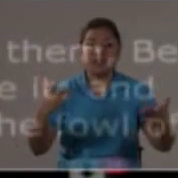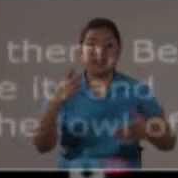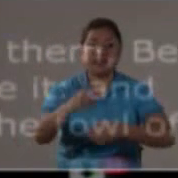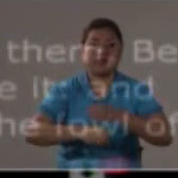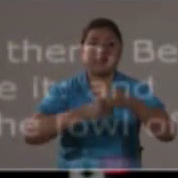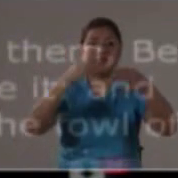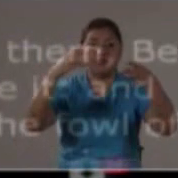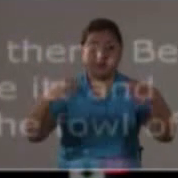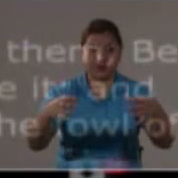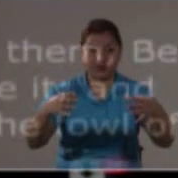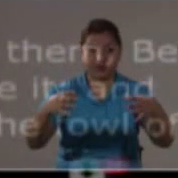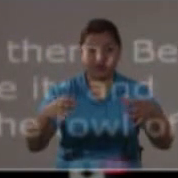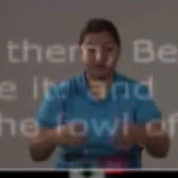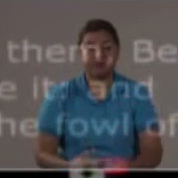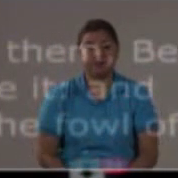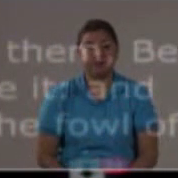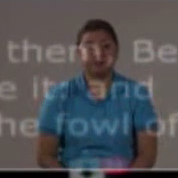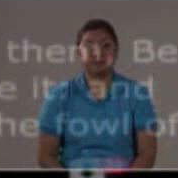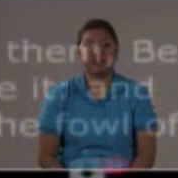fructificad,